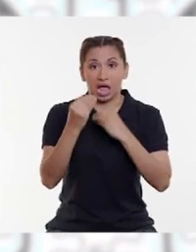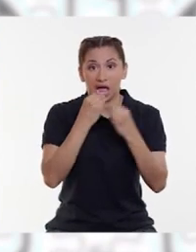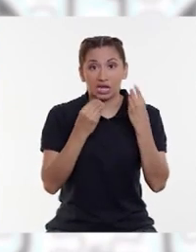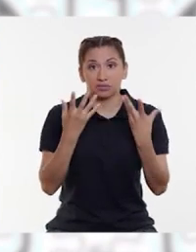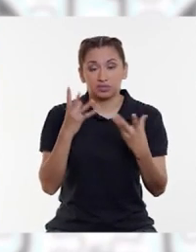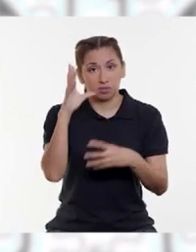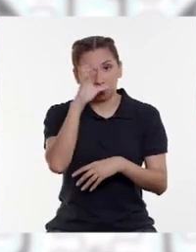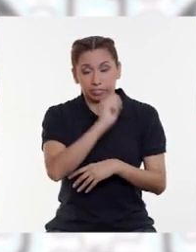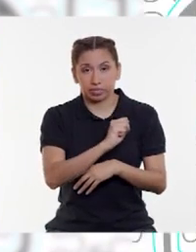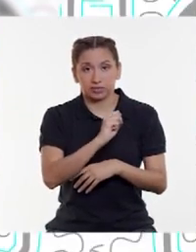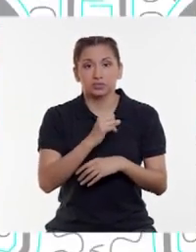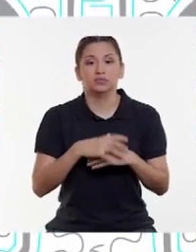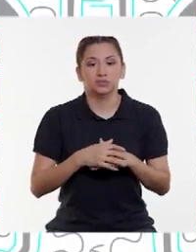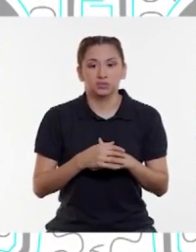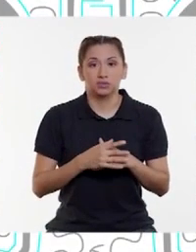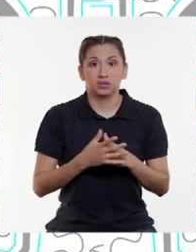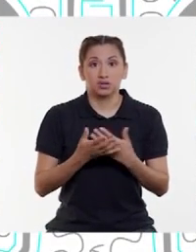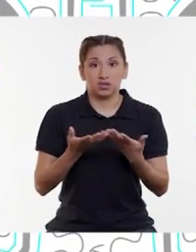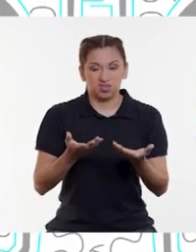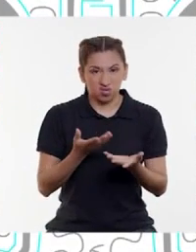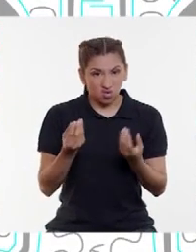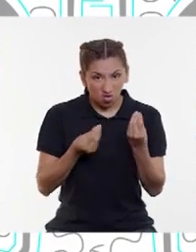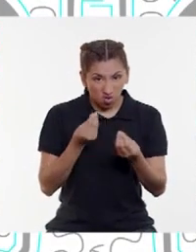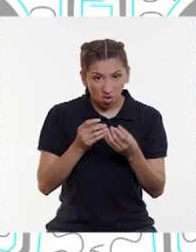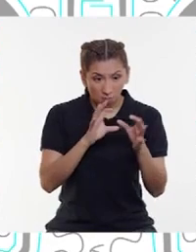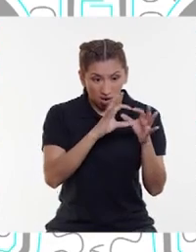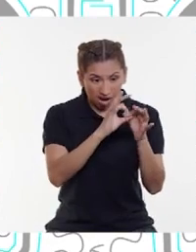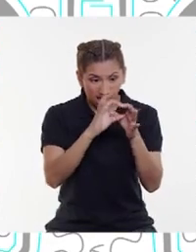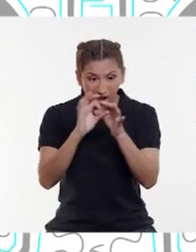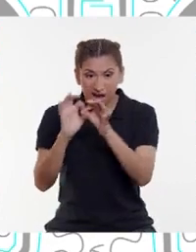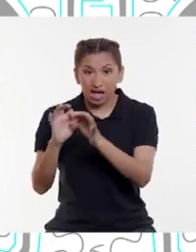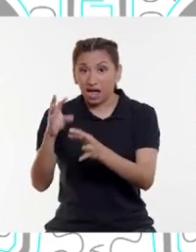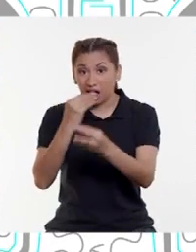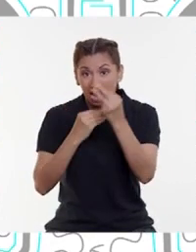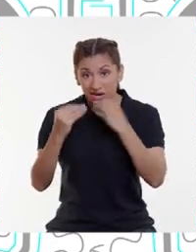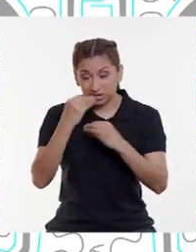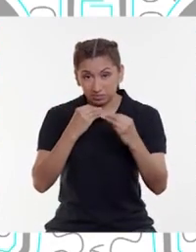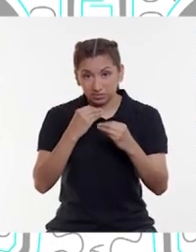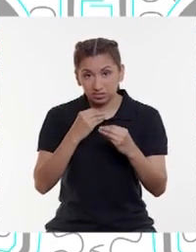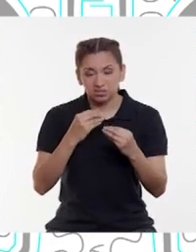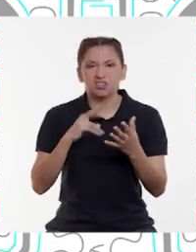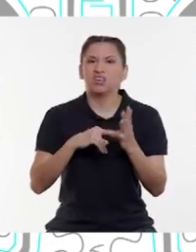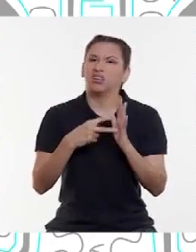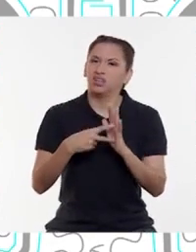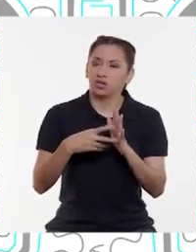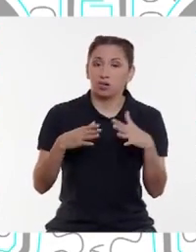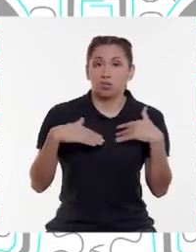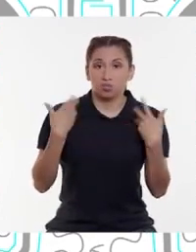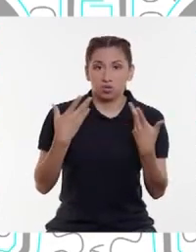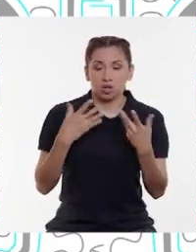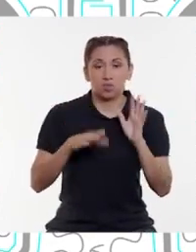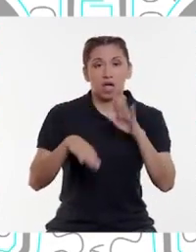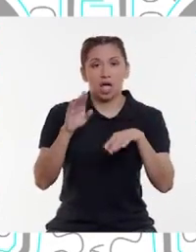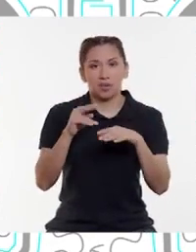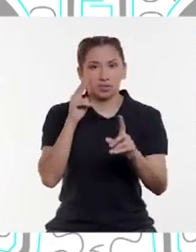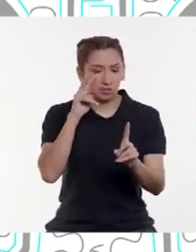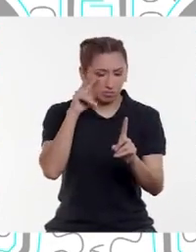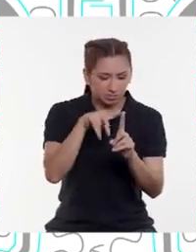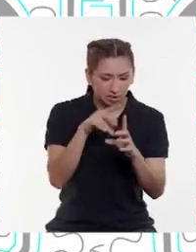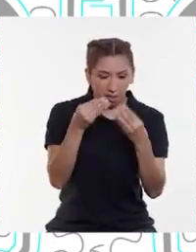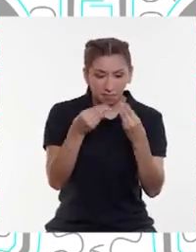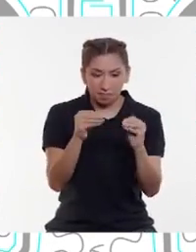alimenticia de cierta manera. ¿Han entrado en la cadena alimenticia? ¿Eso significa que podemos encontrar